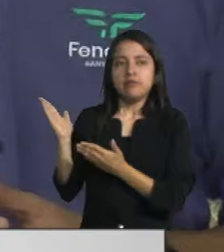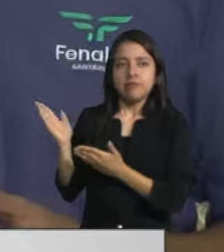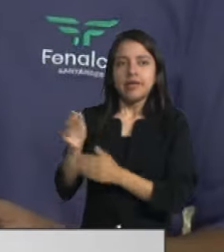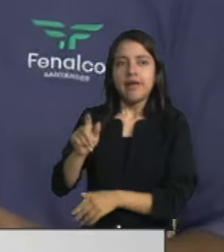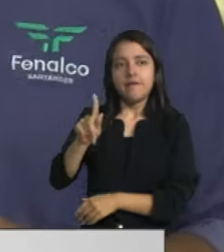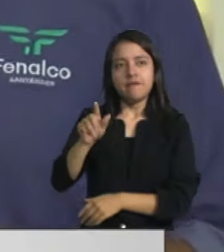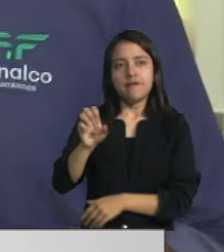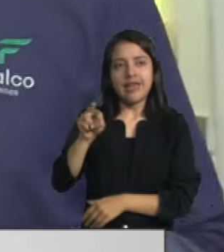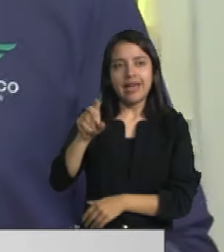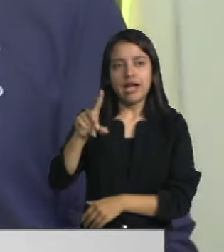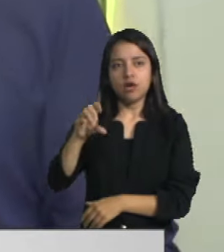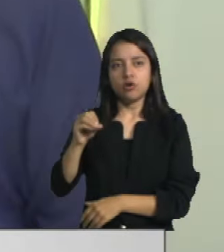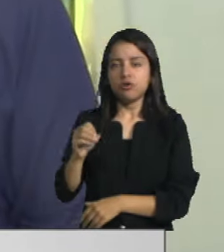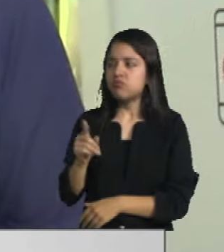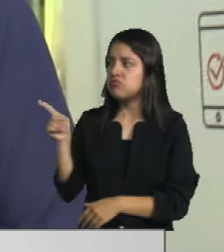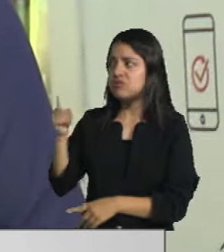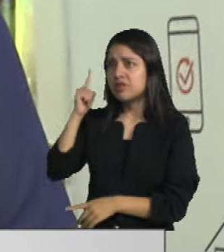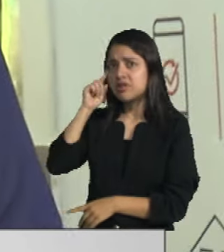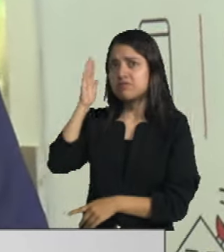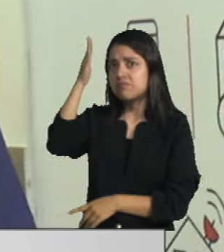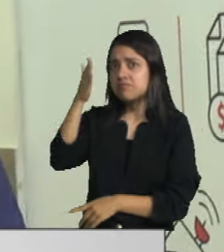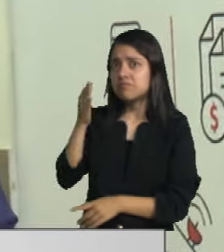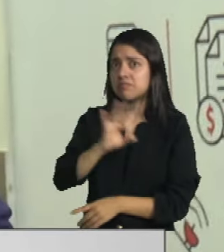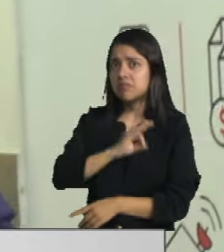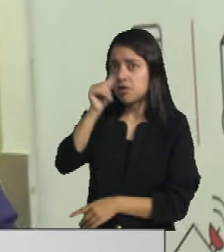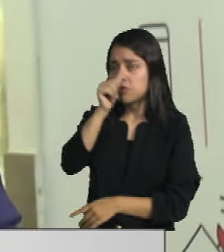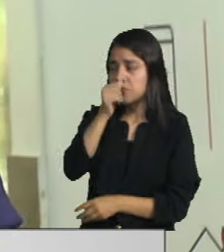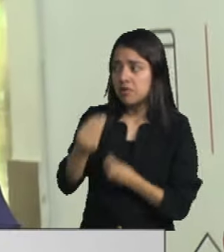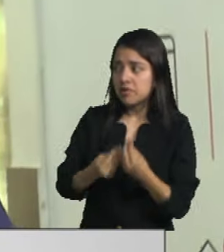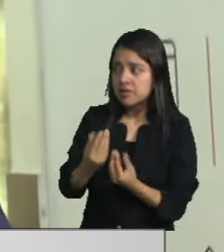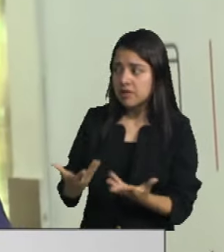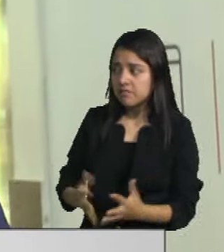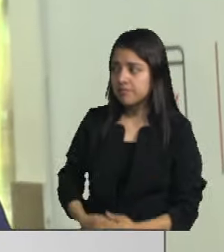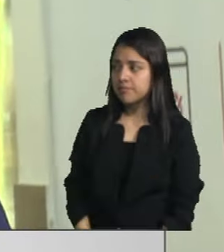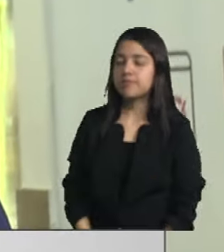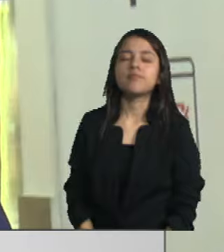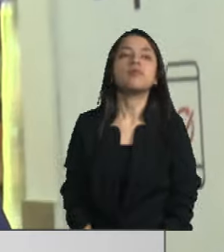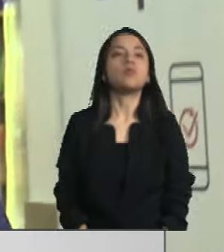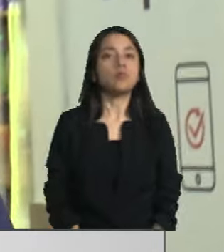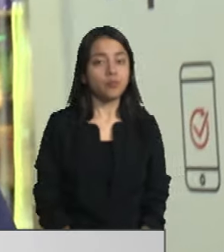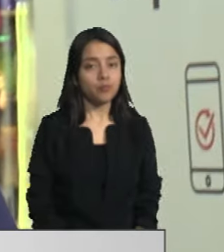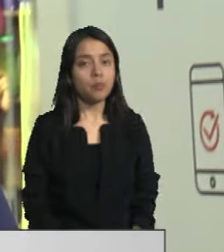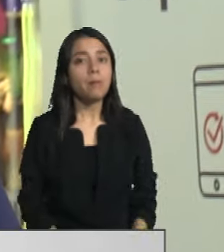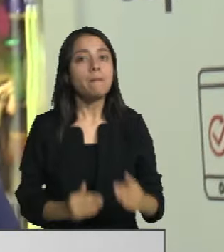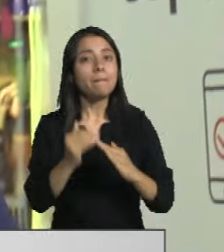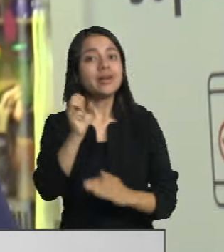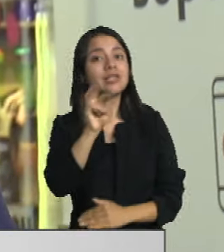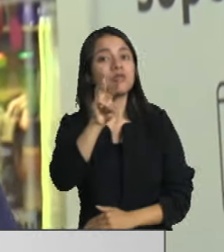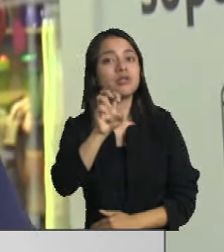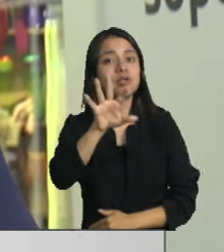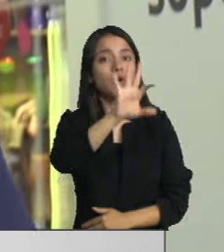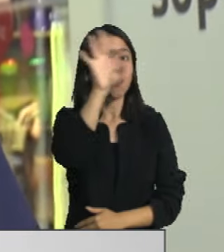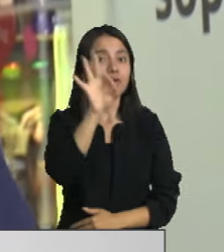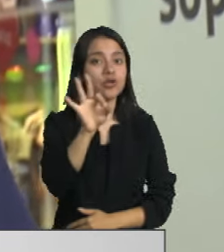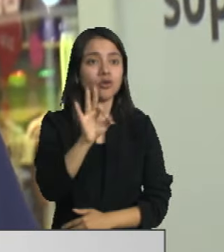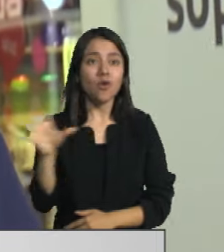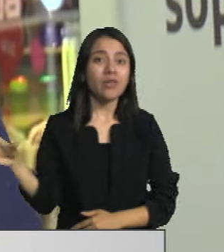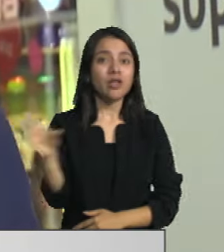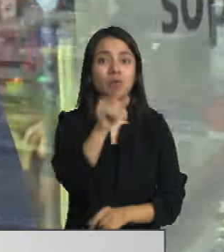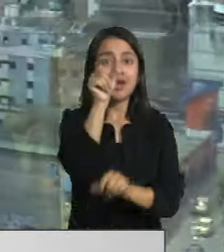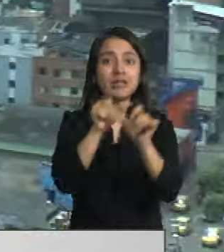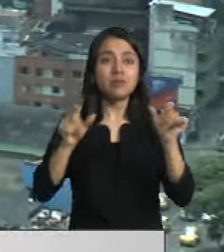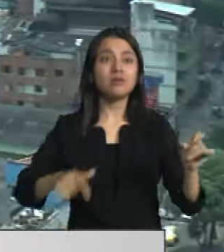las expectativas, ¿qué tiene ustedes proyectado para este fin de semana? Bueno, este fin de semana más del 85% de todos los